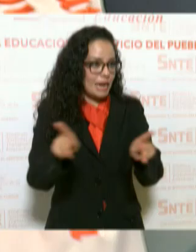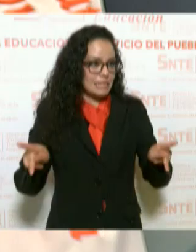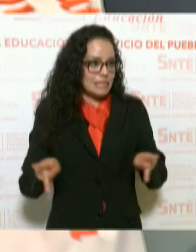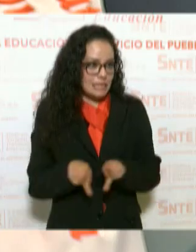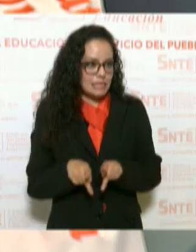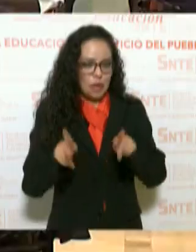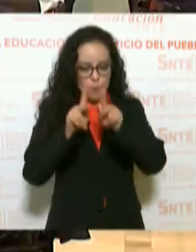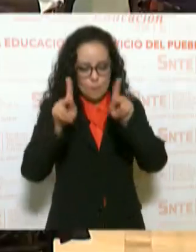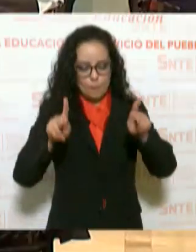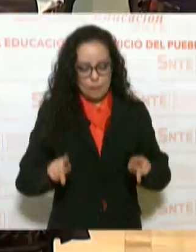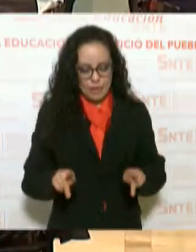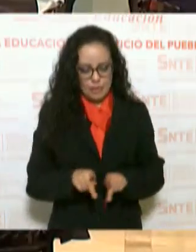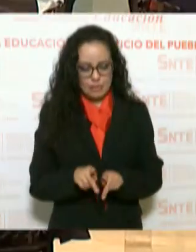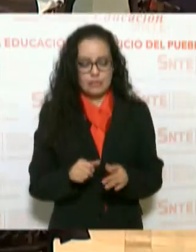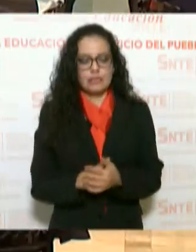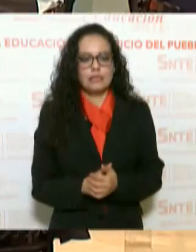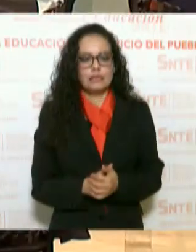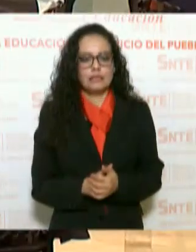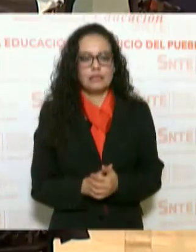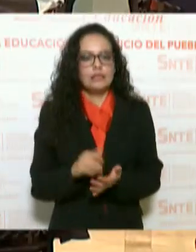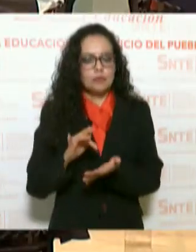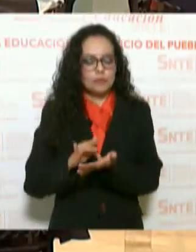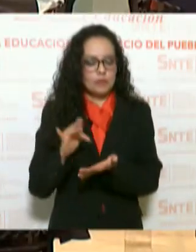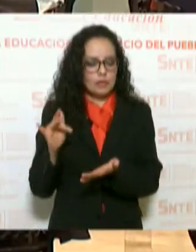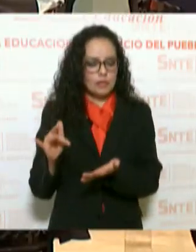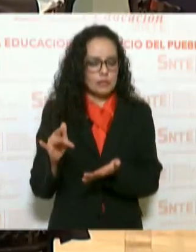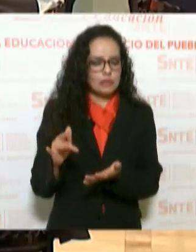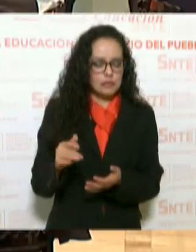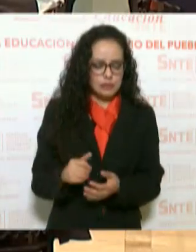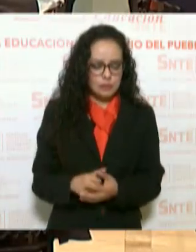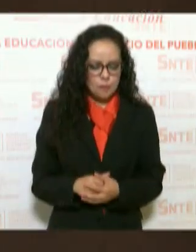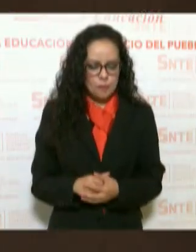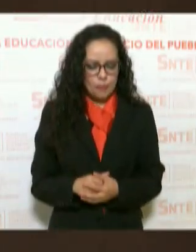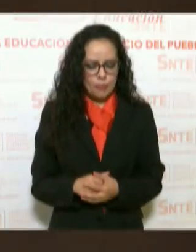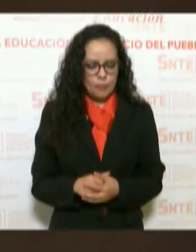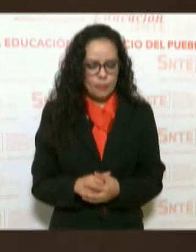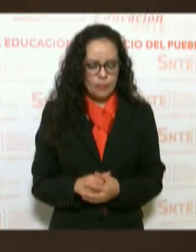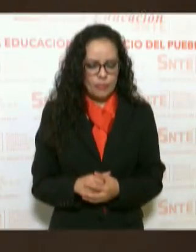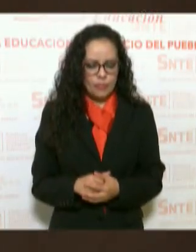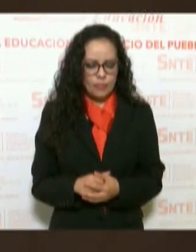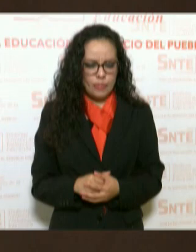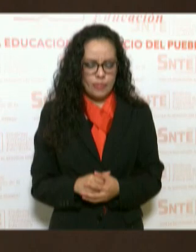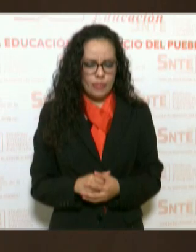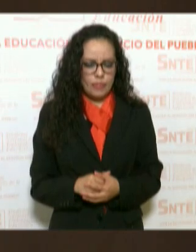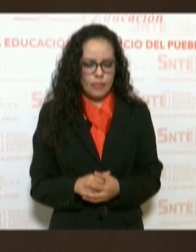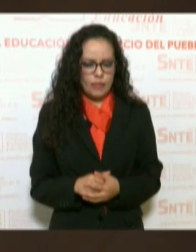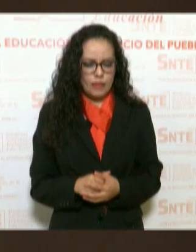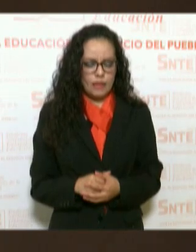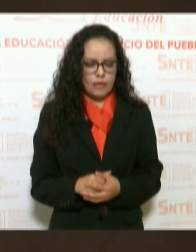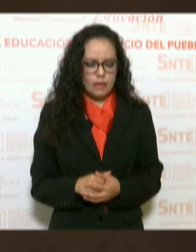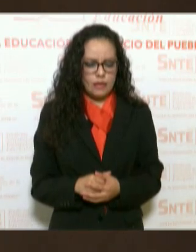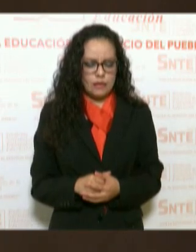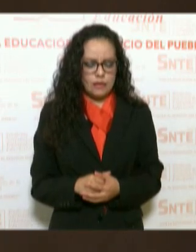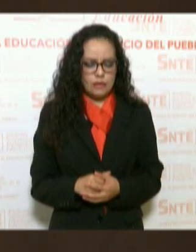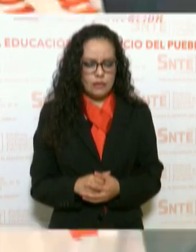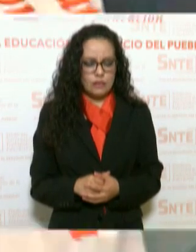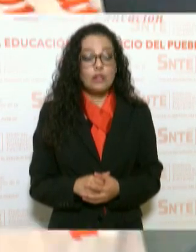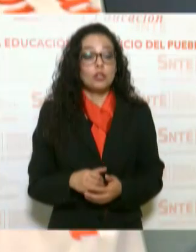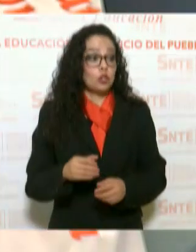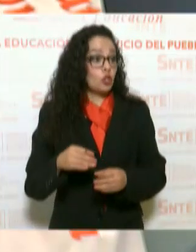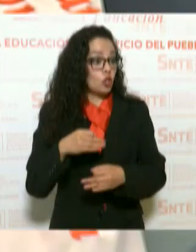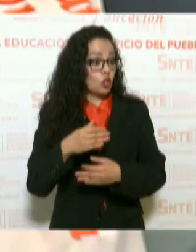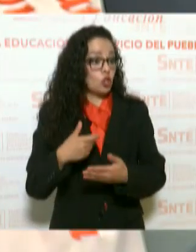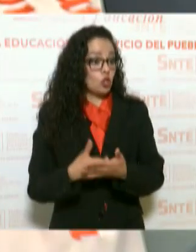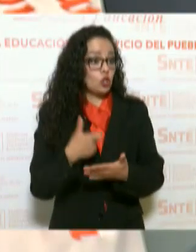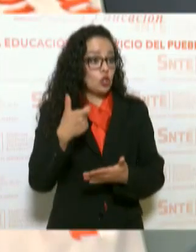fueron contratados de manera interina, por honorarios o por compensación. Por todo eso,